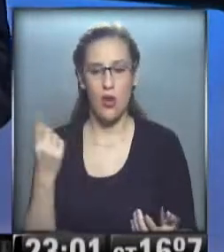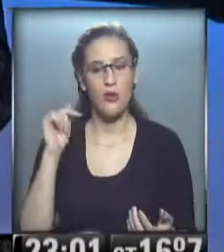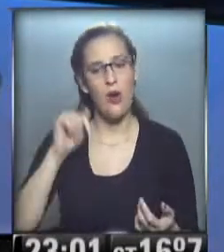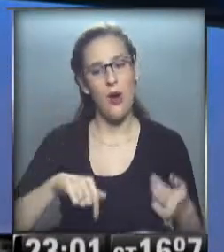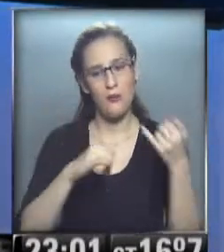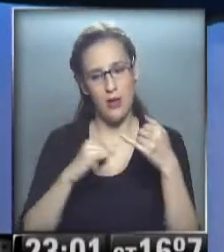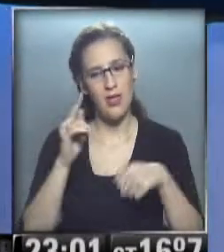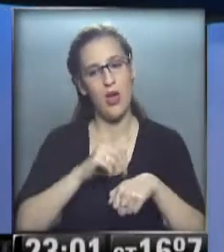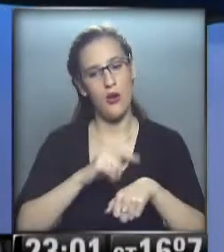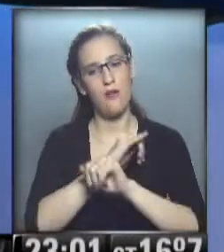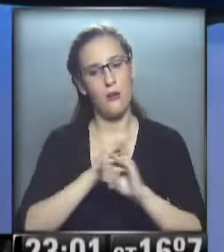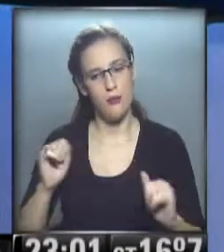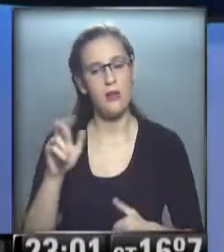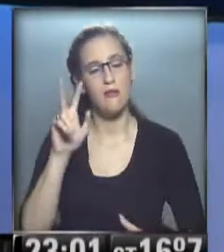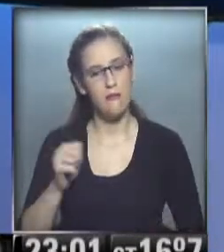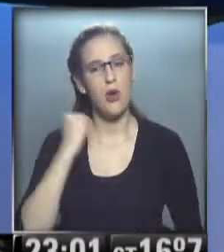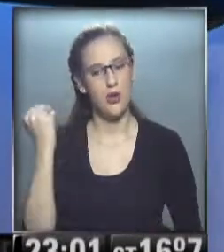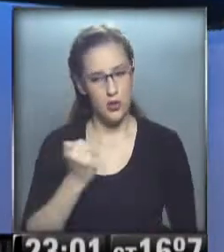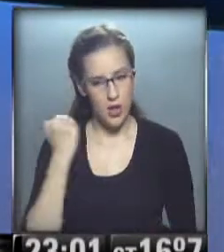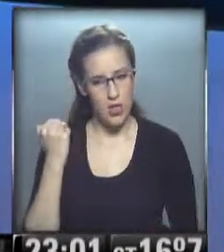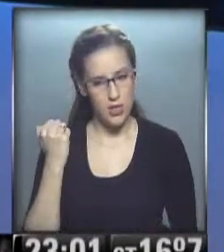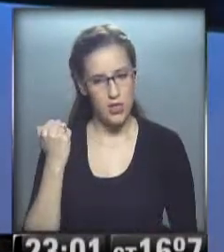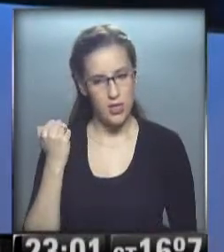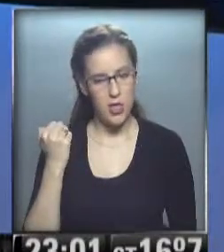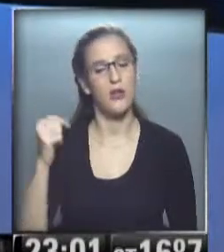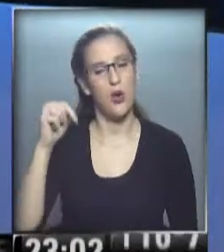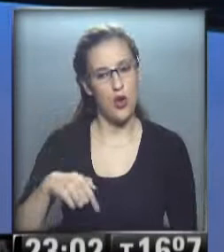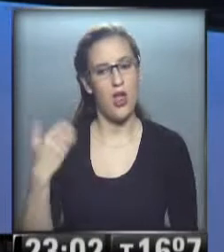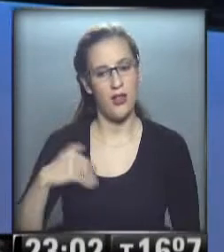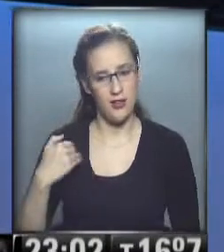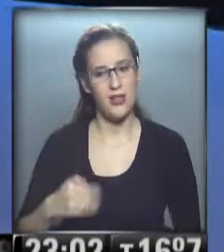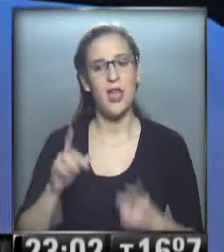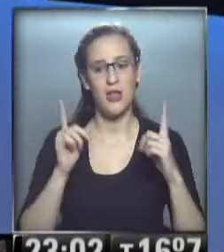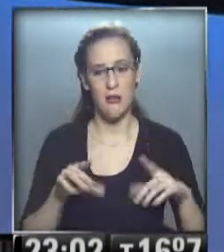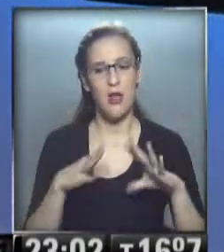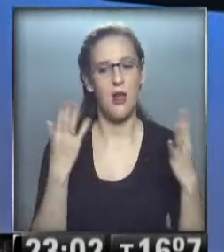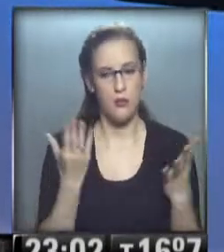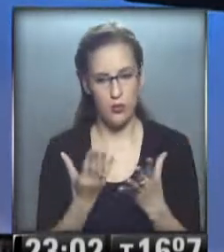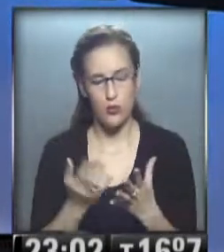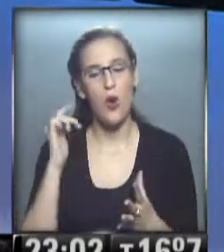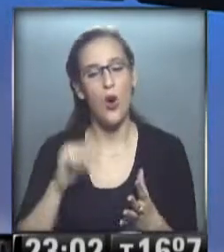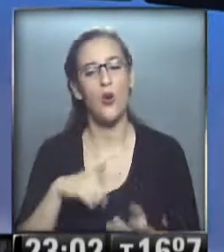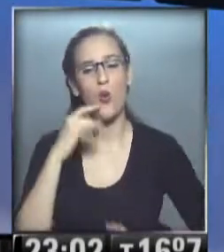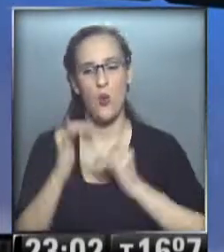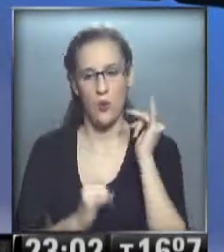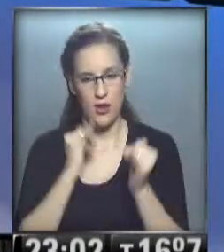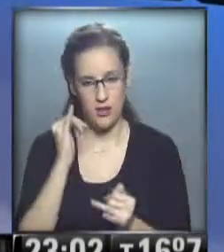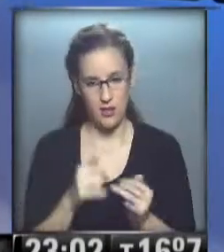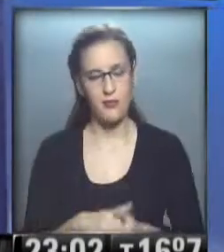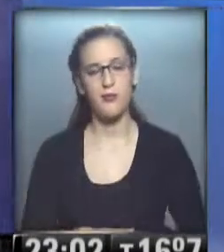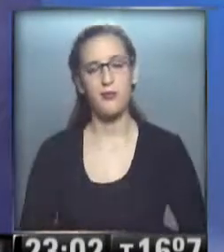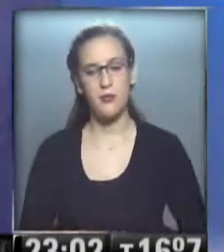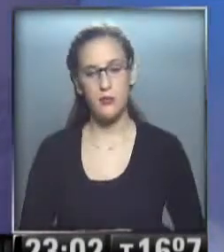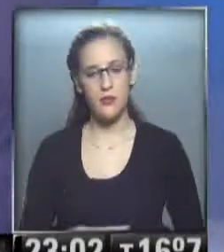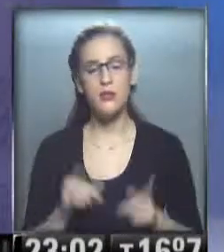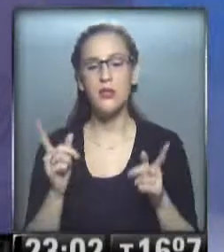con ustedes media hora de información. Lo que para nosotros ha sido lo más importante, lo que ocurrió en la Argentina y en el mundo, te lo vamos a contar acá, por supuesto.